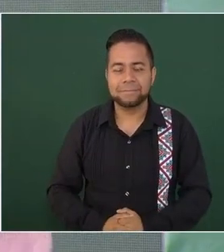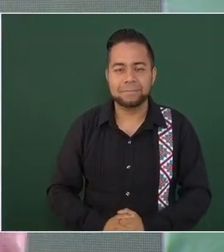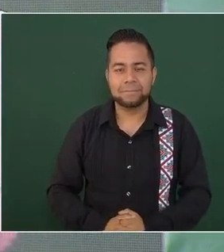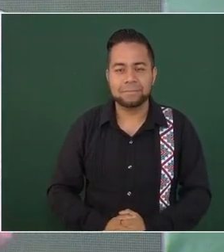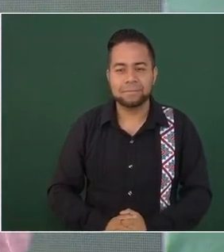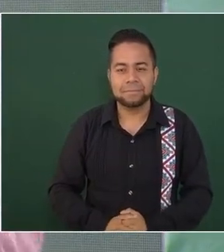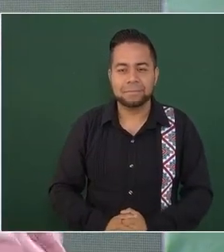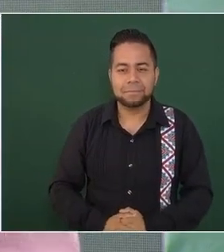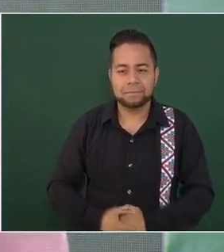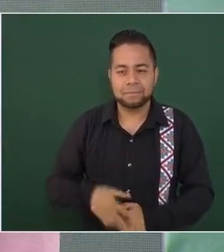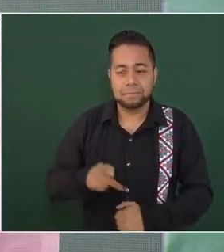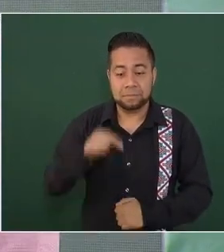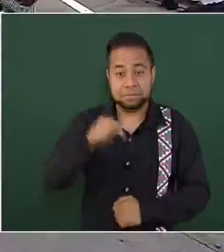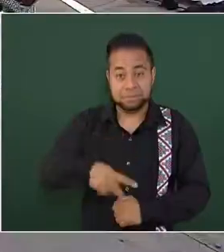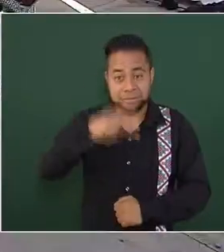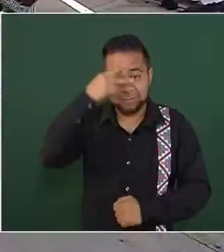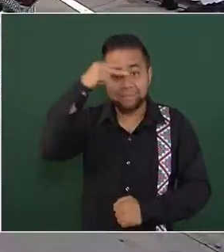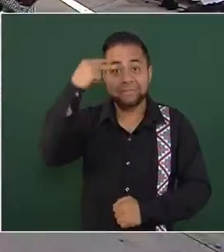pero es México